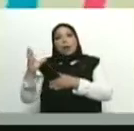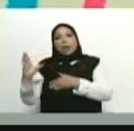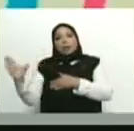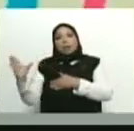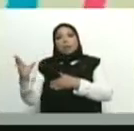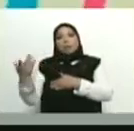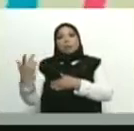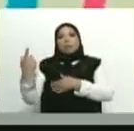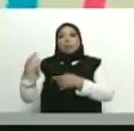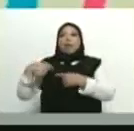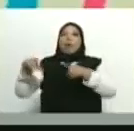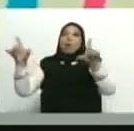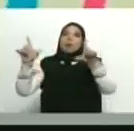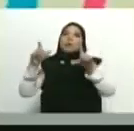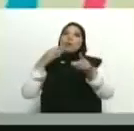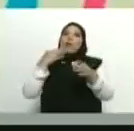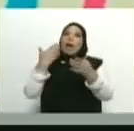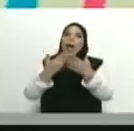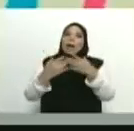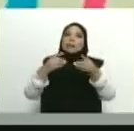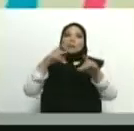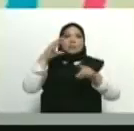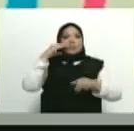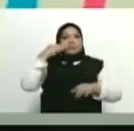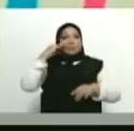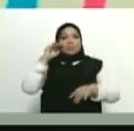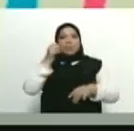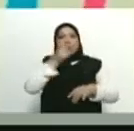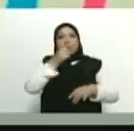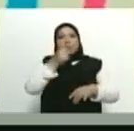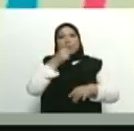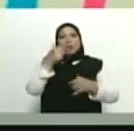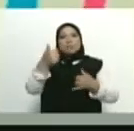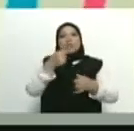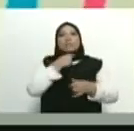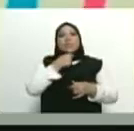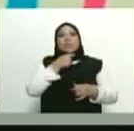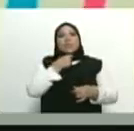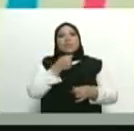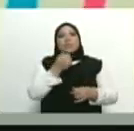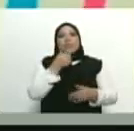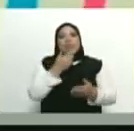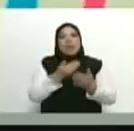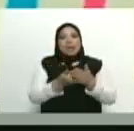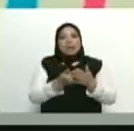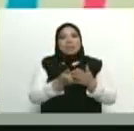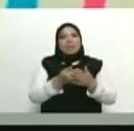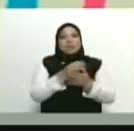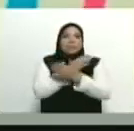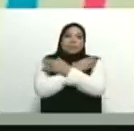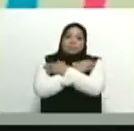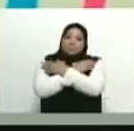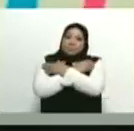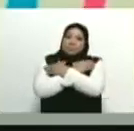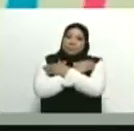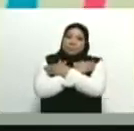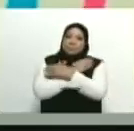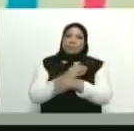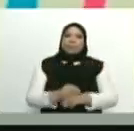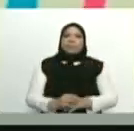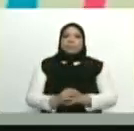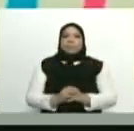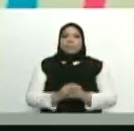Bueno, medios, redes y paredes, María Antonieta, estuvo bien fino. Muchas gracias, presidente. Te felicito. Y ahora vamos